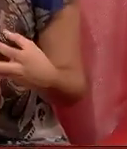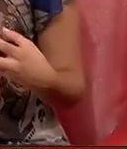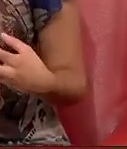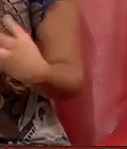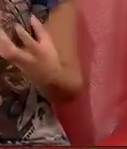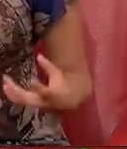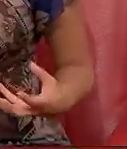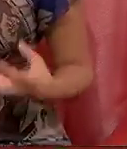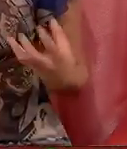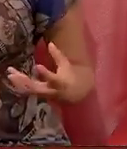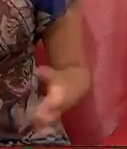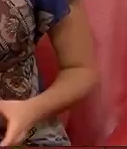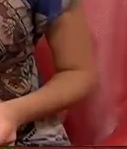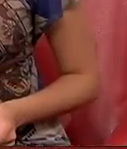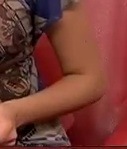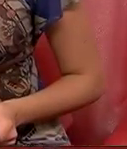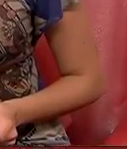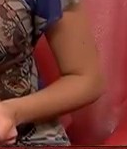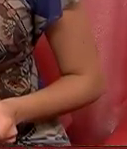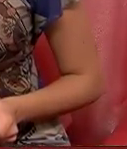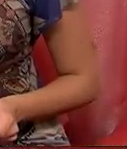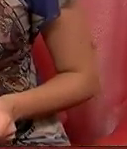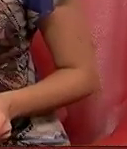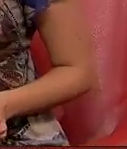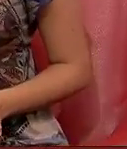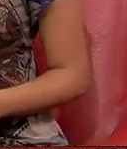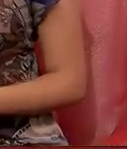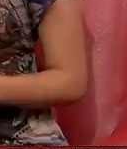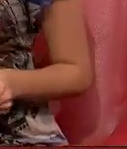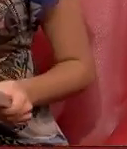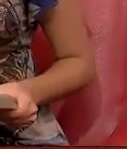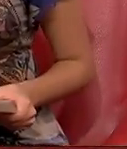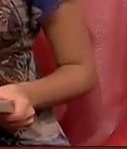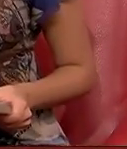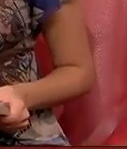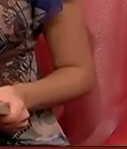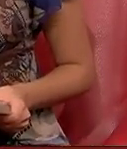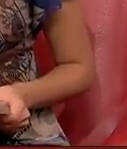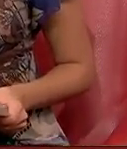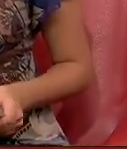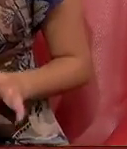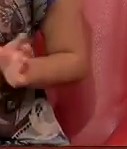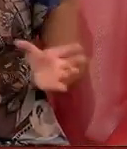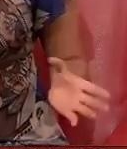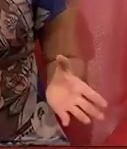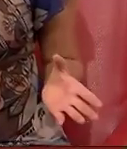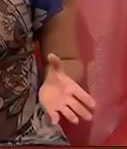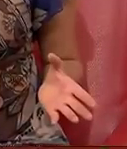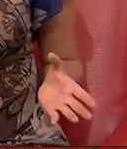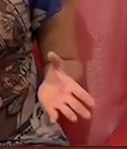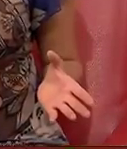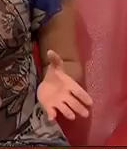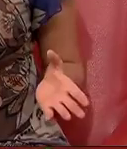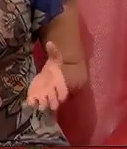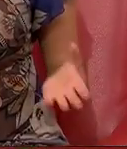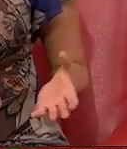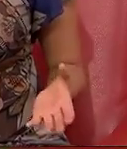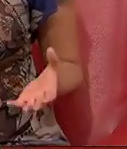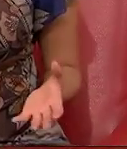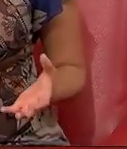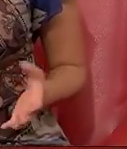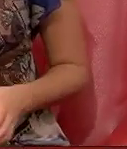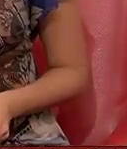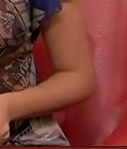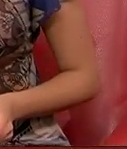tal pues frustración y controversia entre los usuarios de la red. Y bueno, no cabe duda que una gran parte de la población